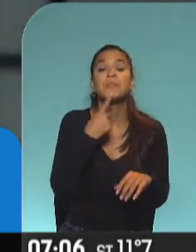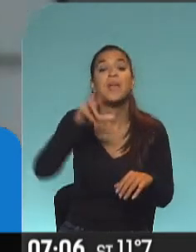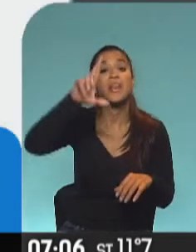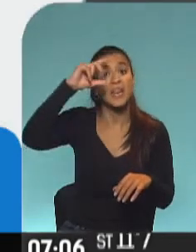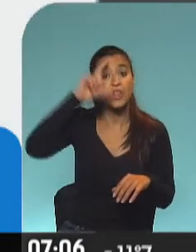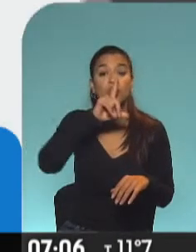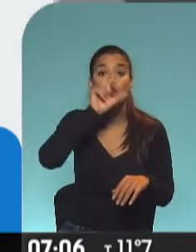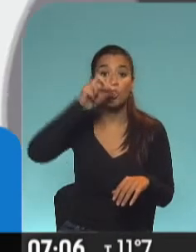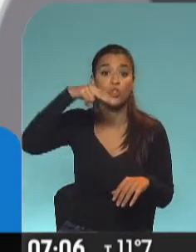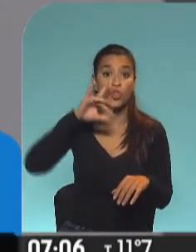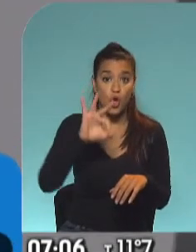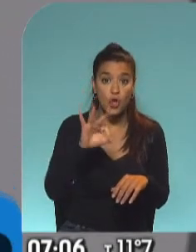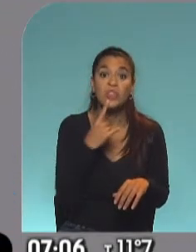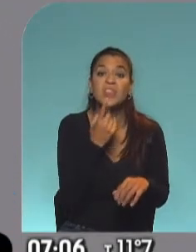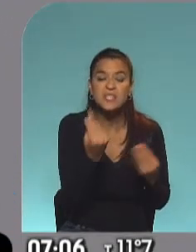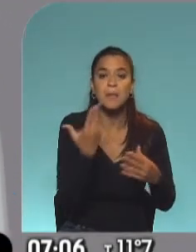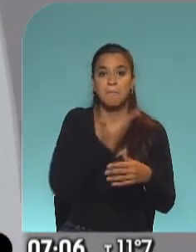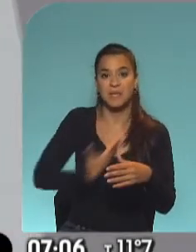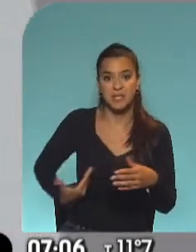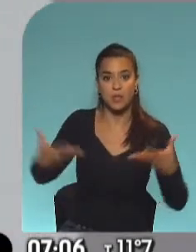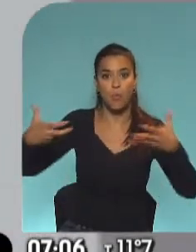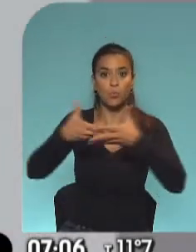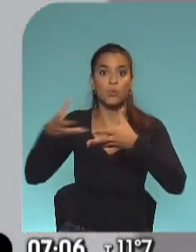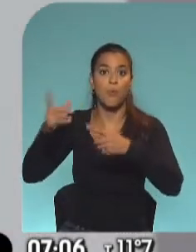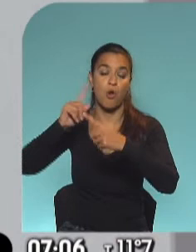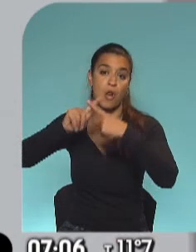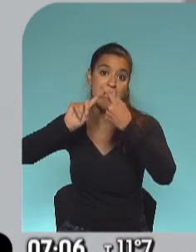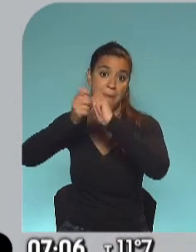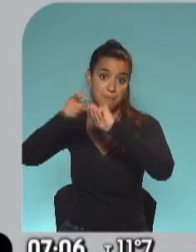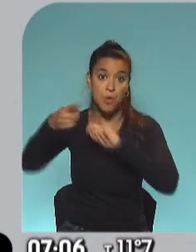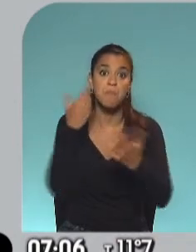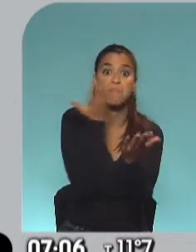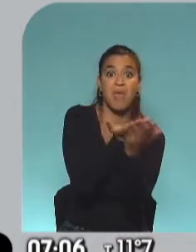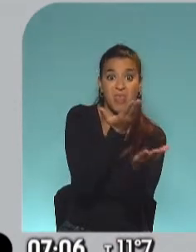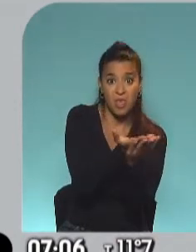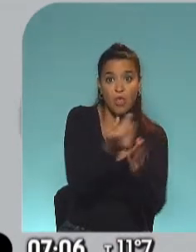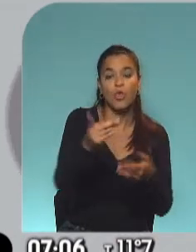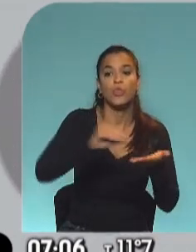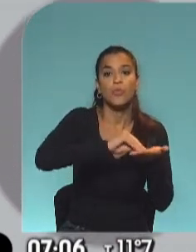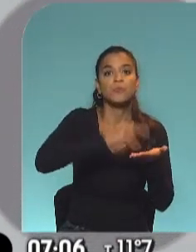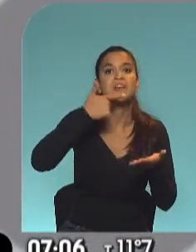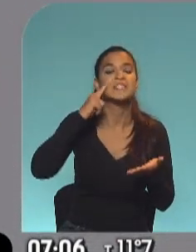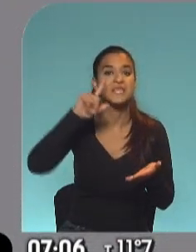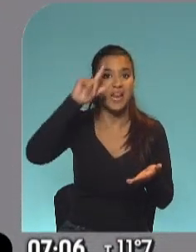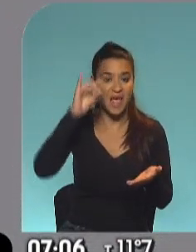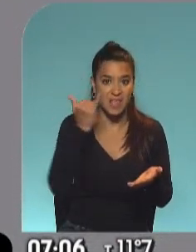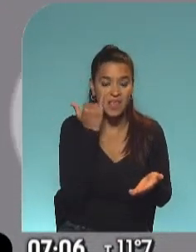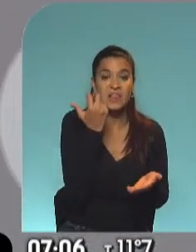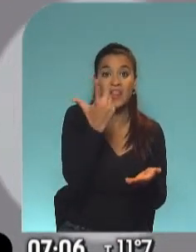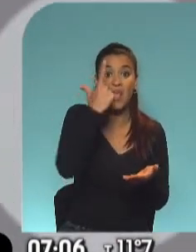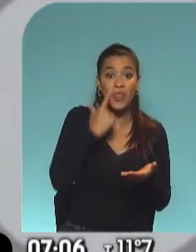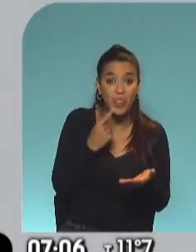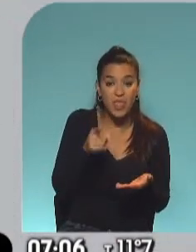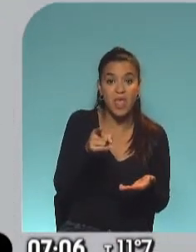Retondo, el presidente del bloque de Juntos por el Cambio, a propósito del pedido de la diputada Silei. A 3 días de que Carlos